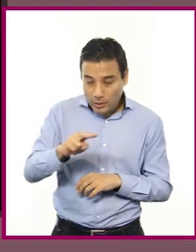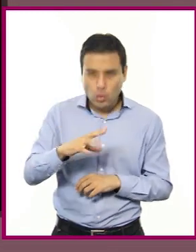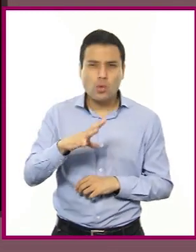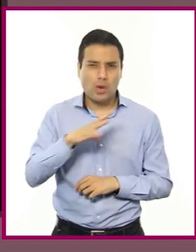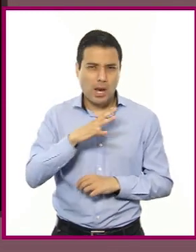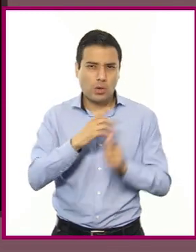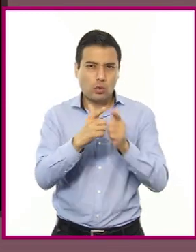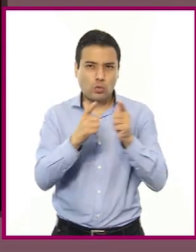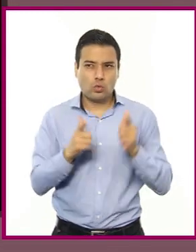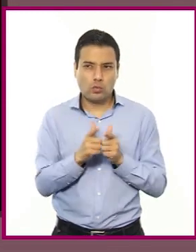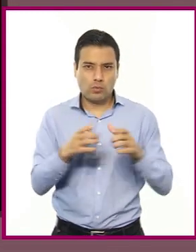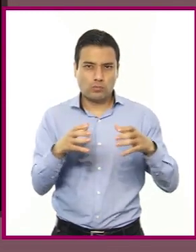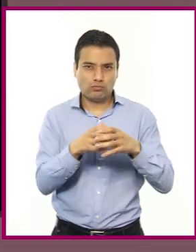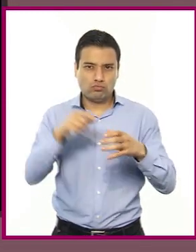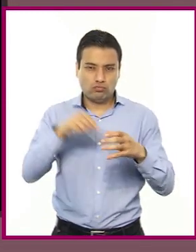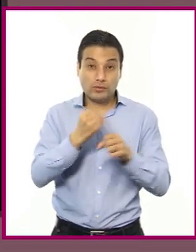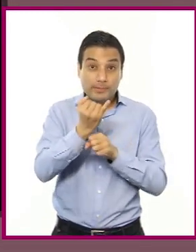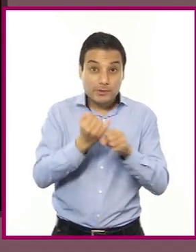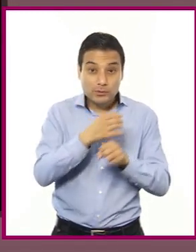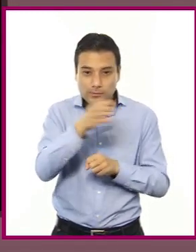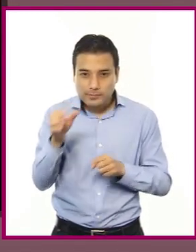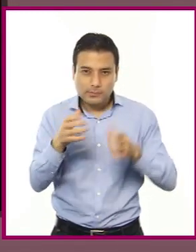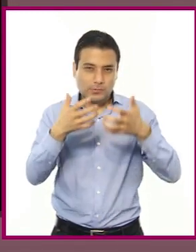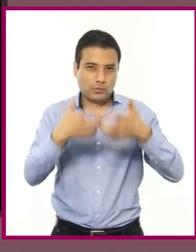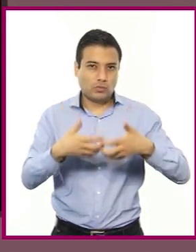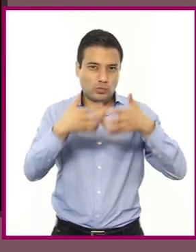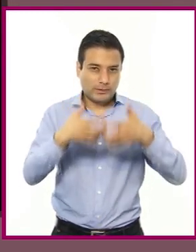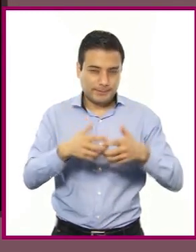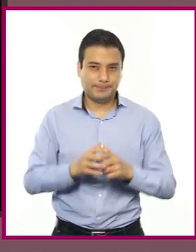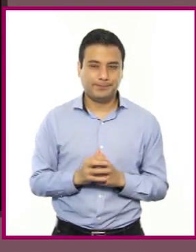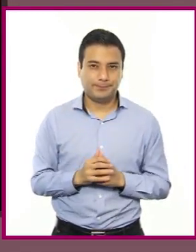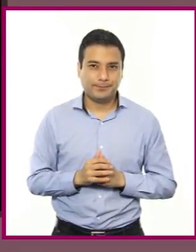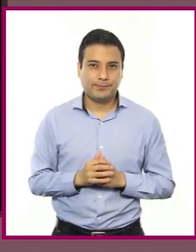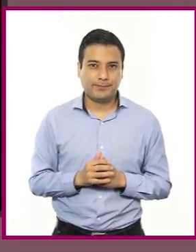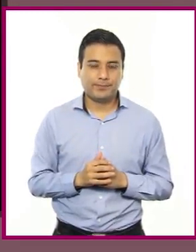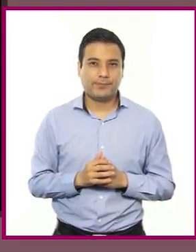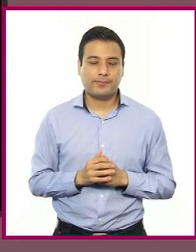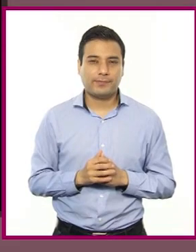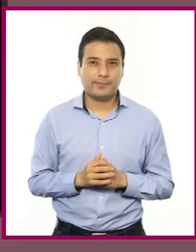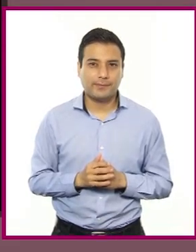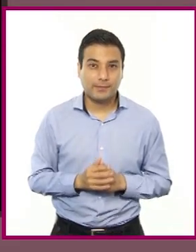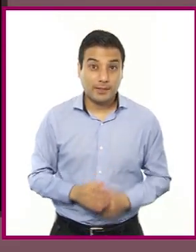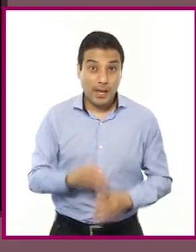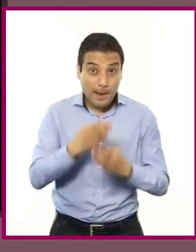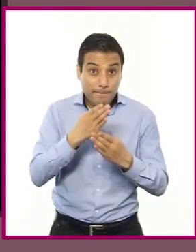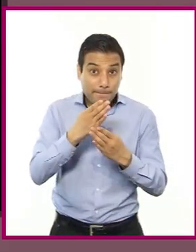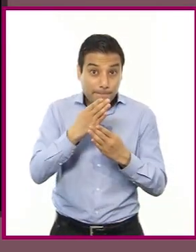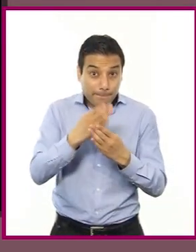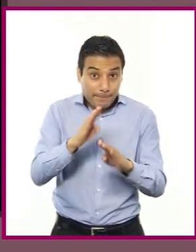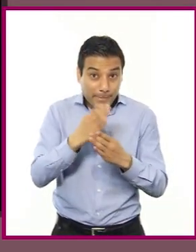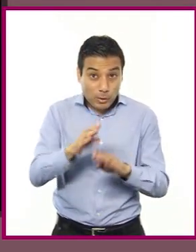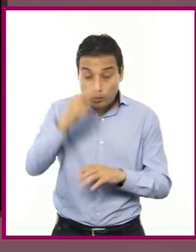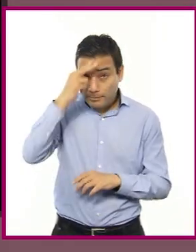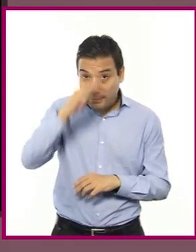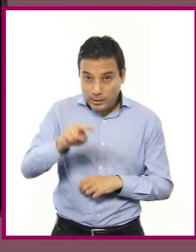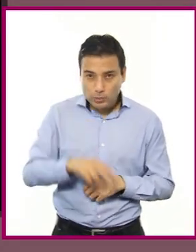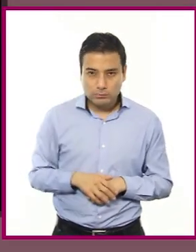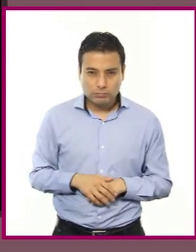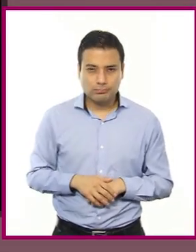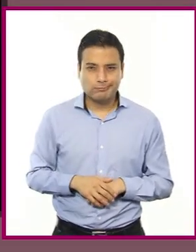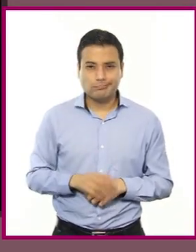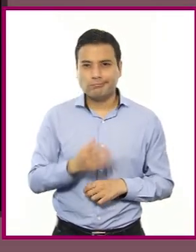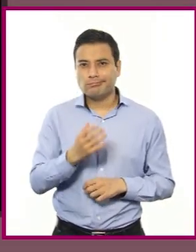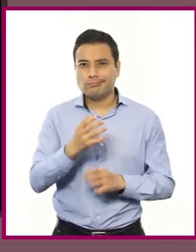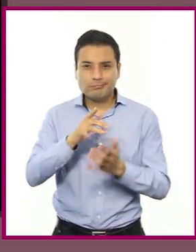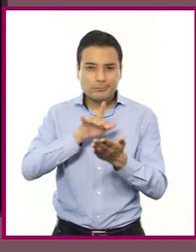de investigaciones agrícolas e industriales, y ellos mismos promovían el traspaso de